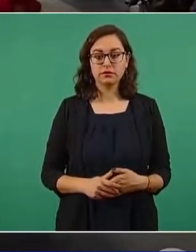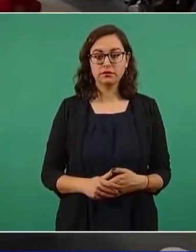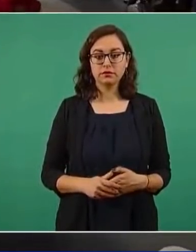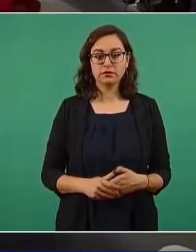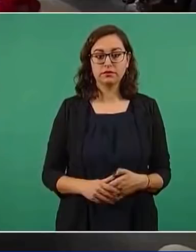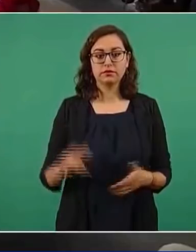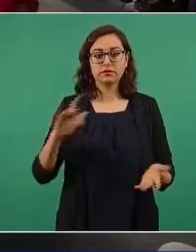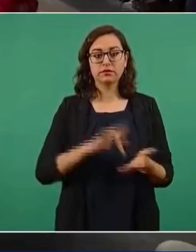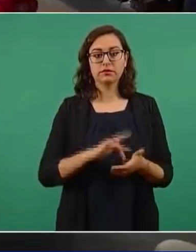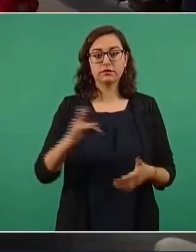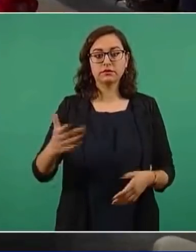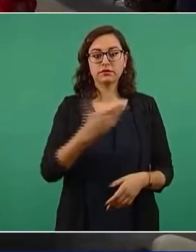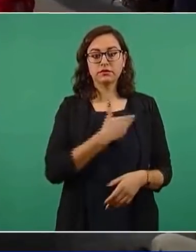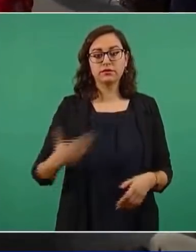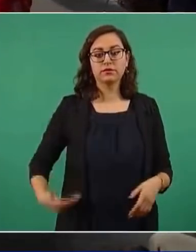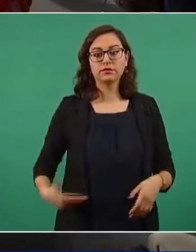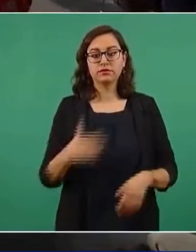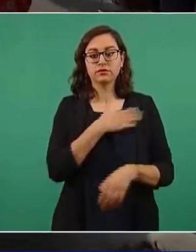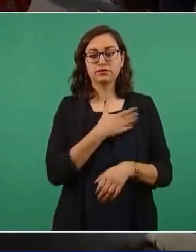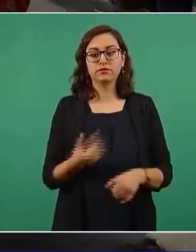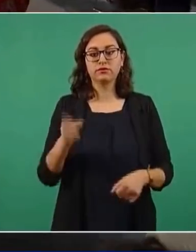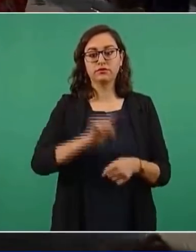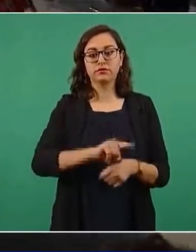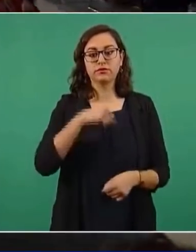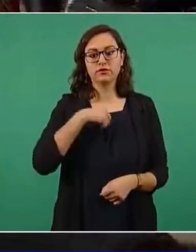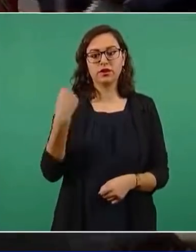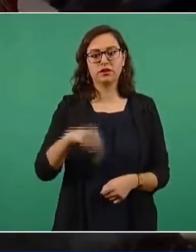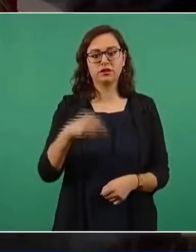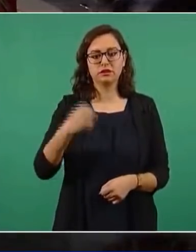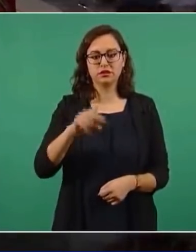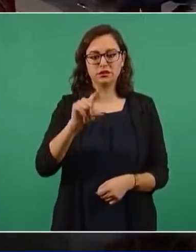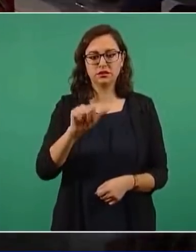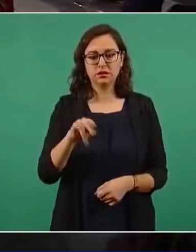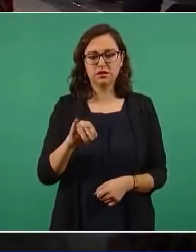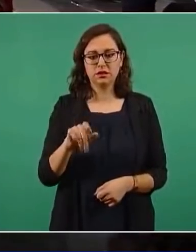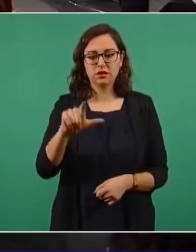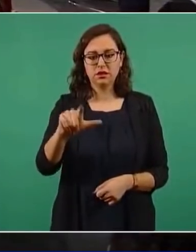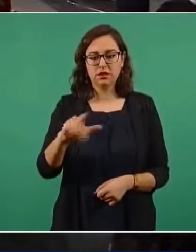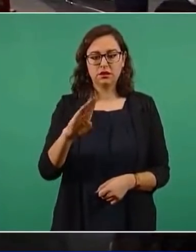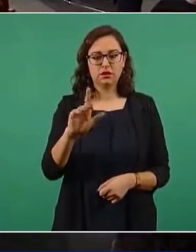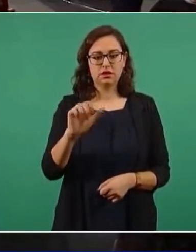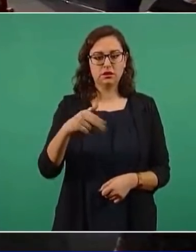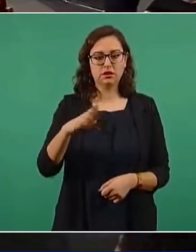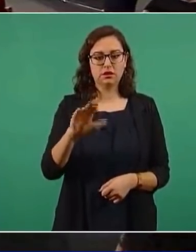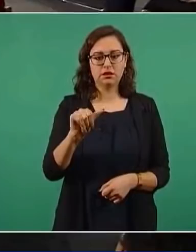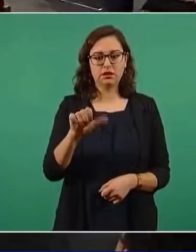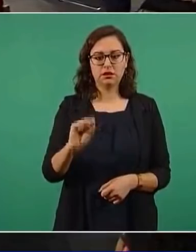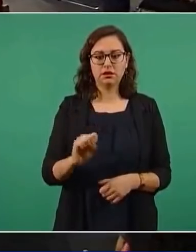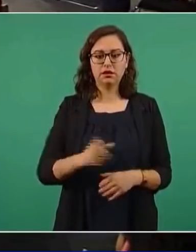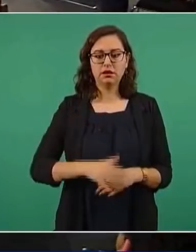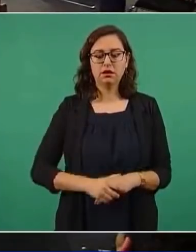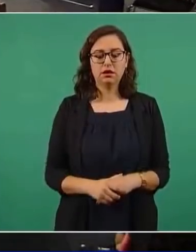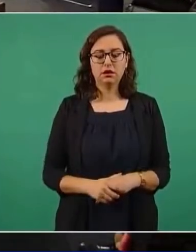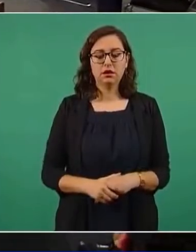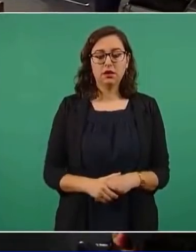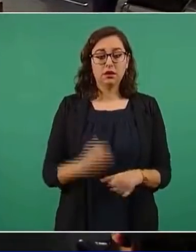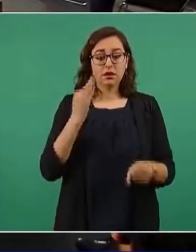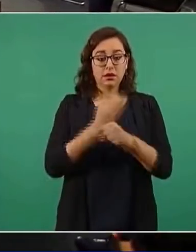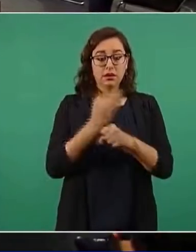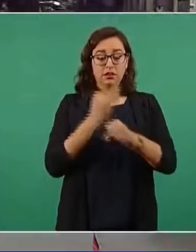Gracias, presidente. Buenos días a todos. Daniel Blancas, de Crónica. Este tema que le voy a plantear